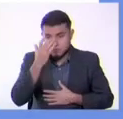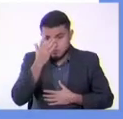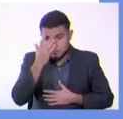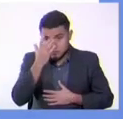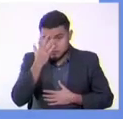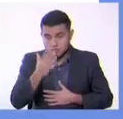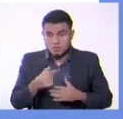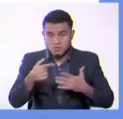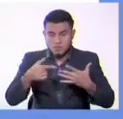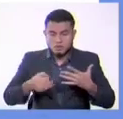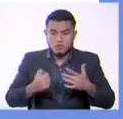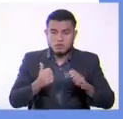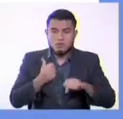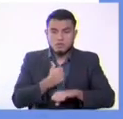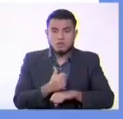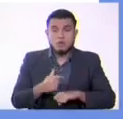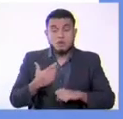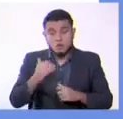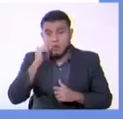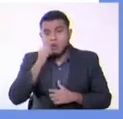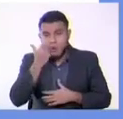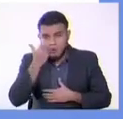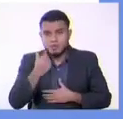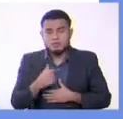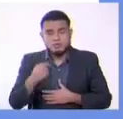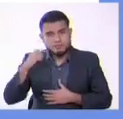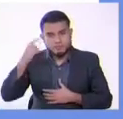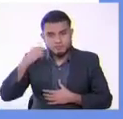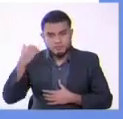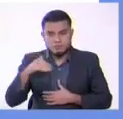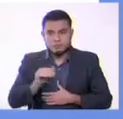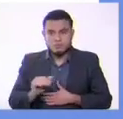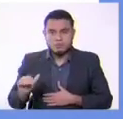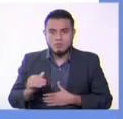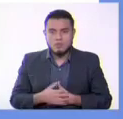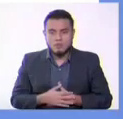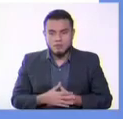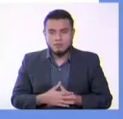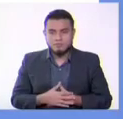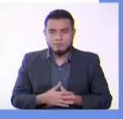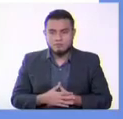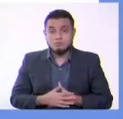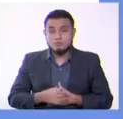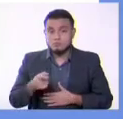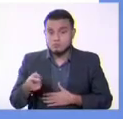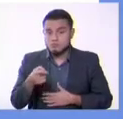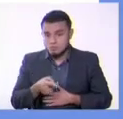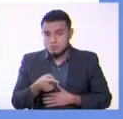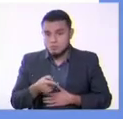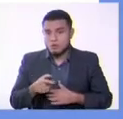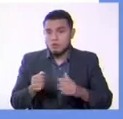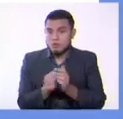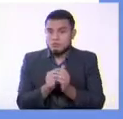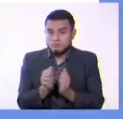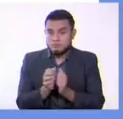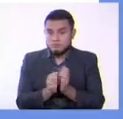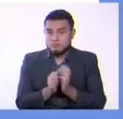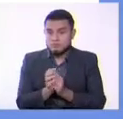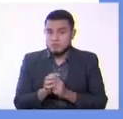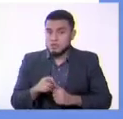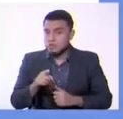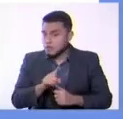La ley establece que cuando los jóvenes, los niños o las niñas se ven involucrados en el cometimiento de